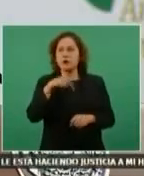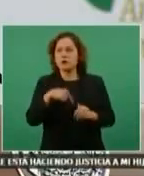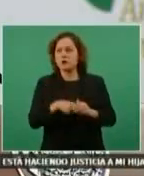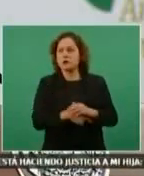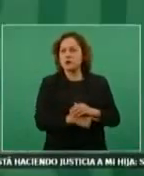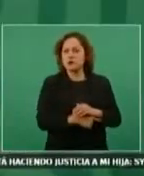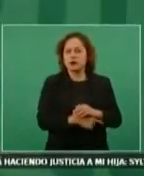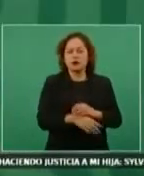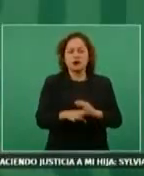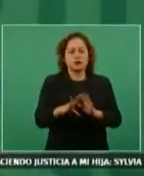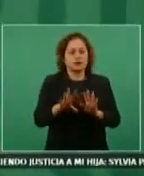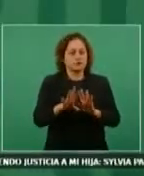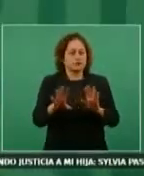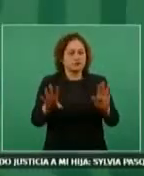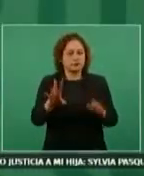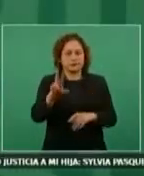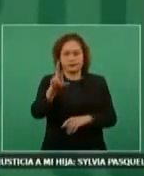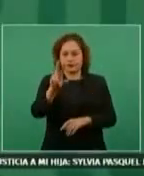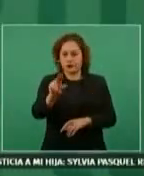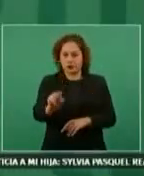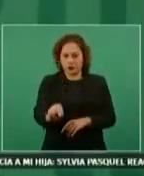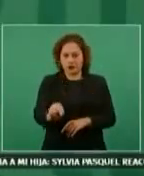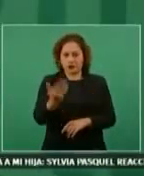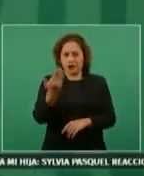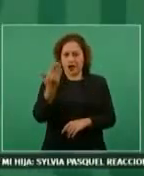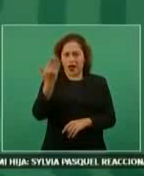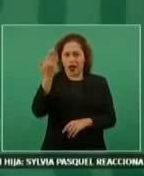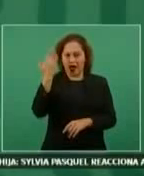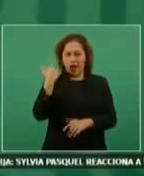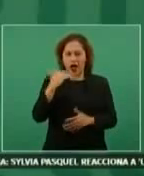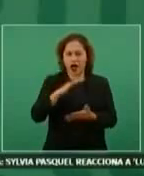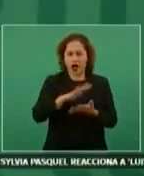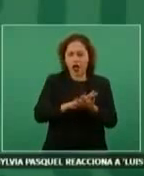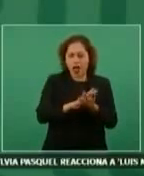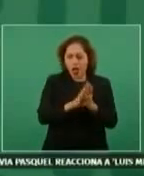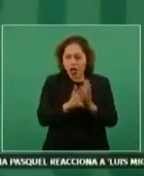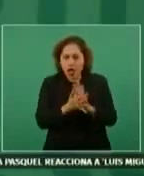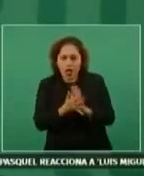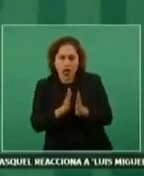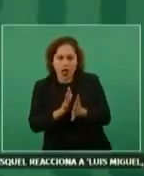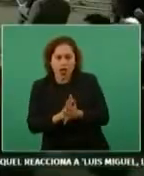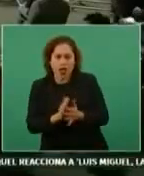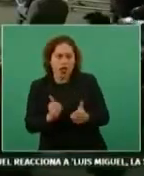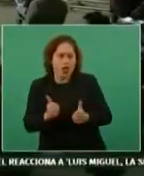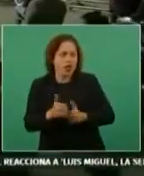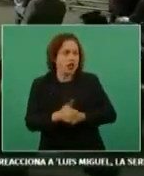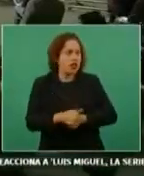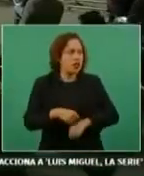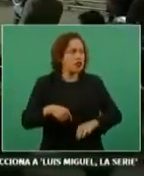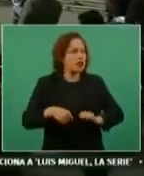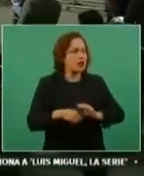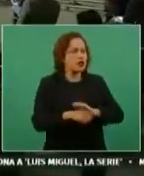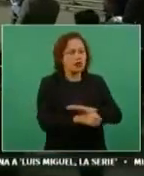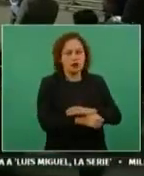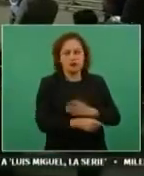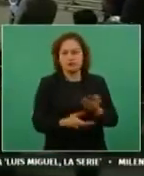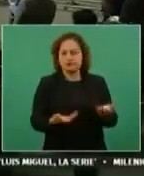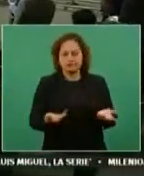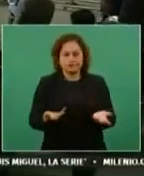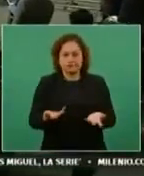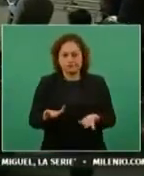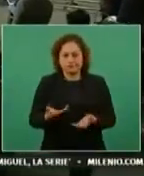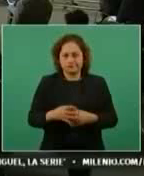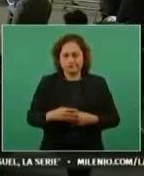fines políticos. La verdad es que sí, algunos partidos se pasaron de lanza. Vamos a hablar de esto más adelante. Pero a ver, Peje, eso no va a pasar. Los